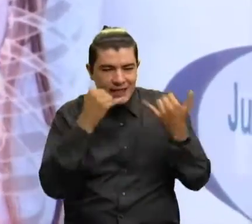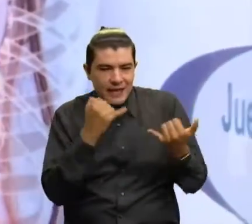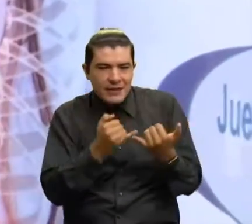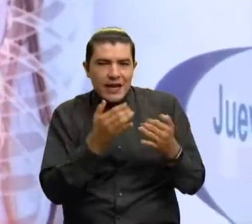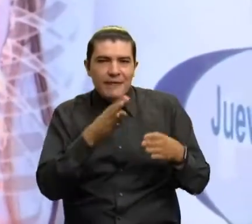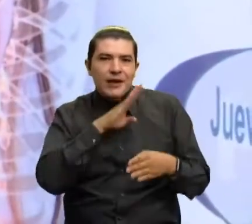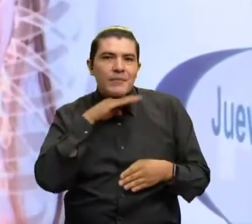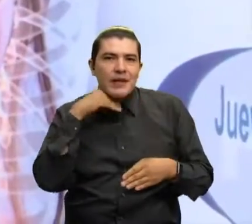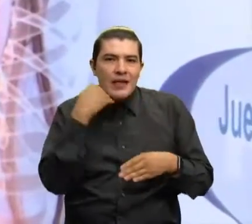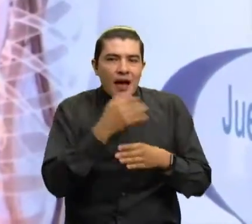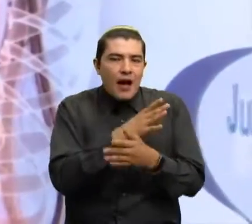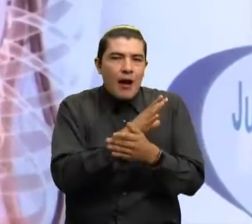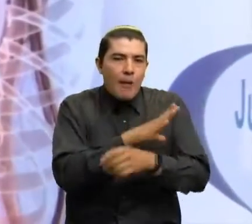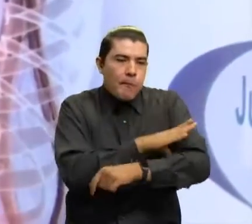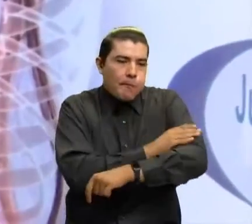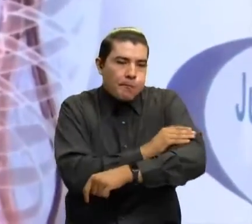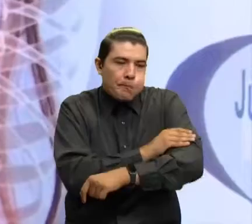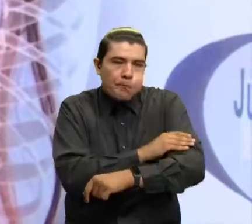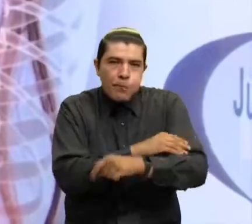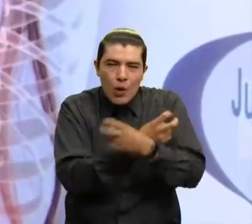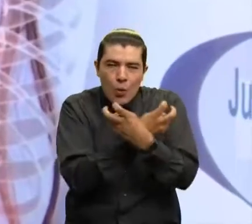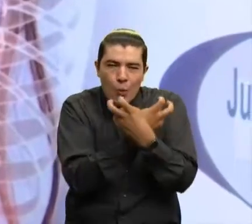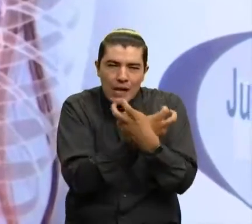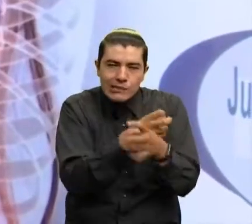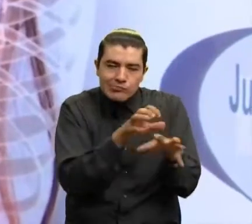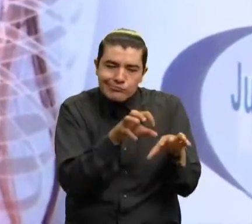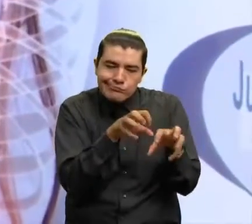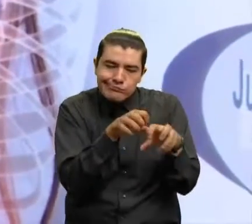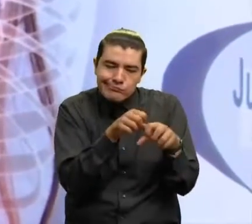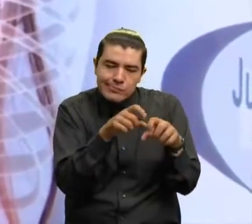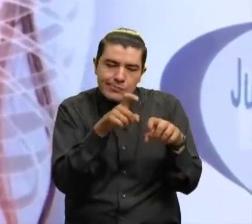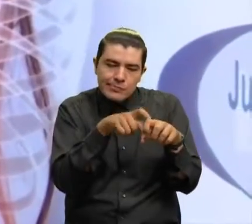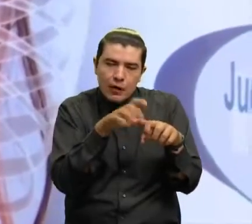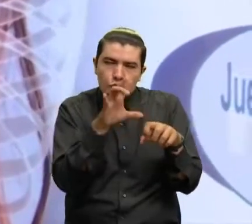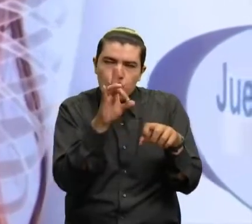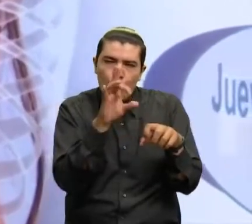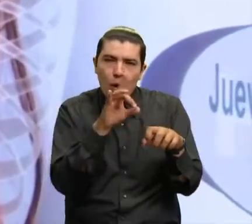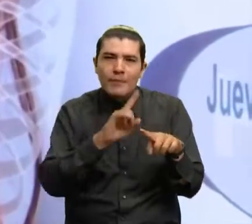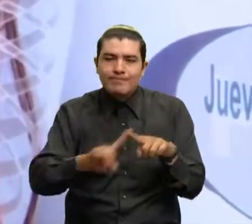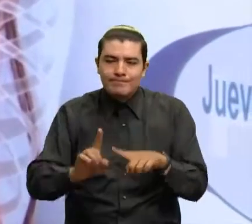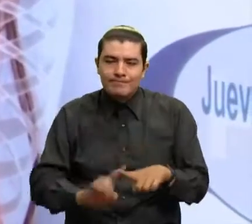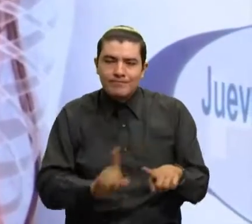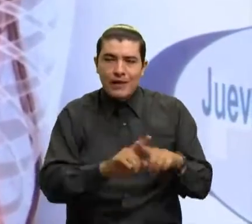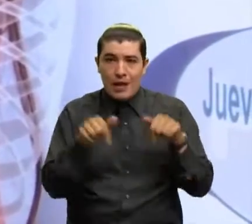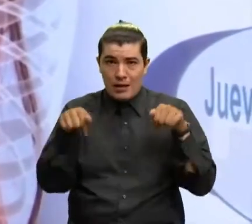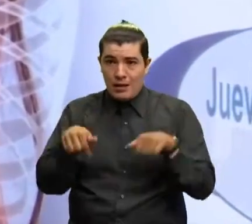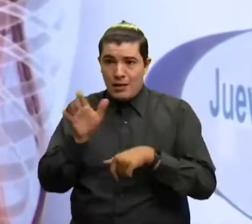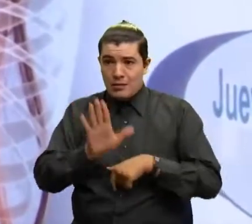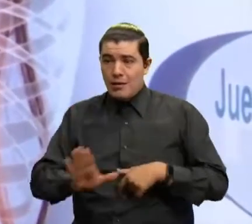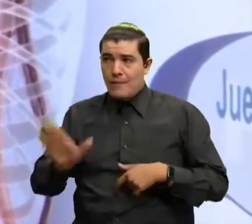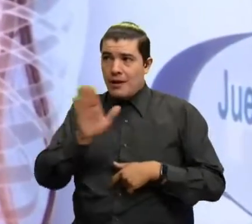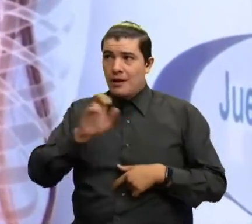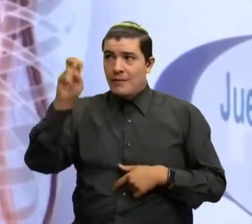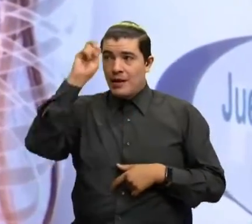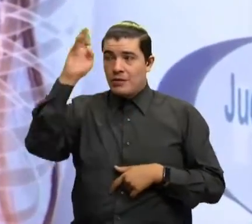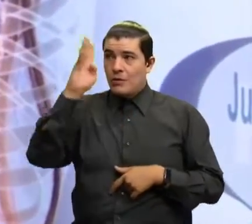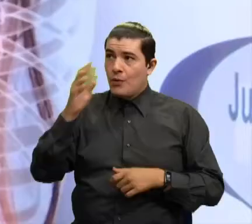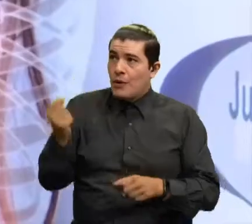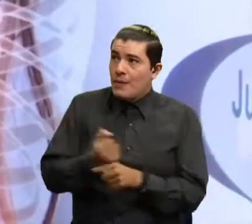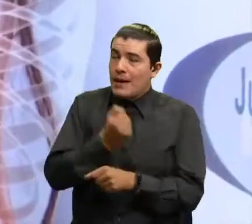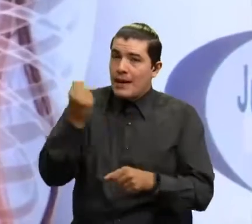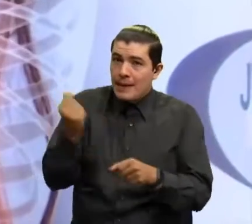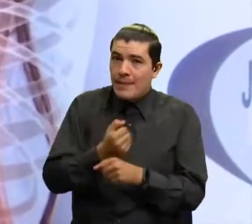osteomusculares. Manejamos toda la parte de osteoporosis, que es la parte fuerte de la fundación. Hemos trabajado aquí en todo el departamento de Norte, Santander y